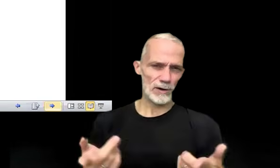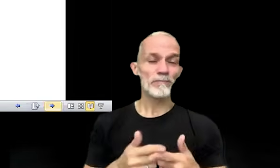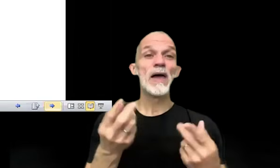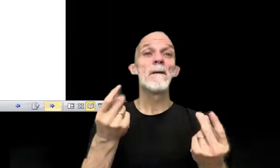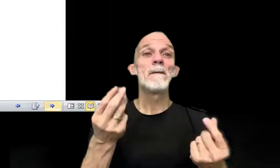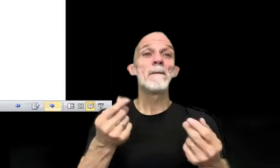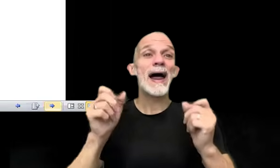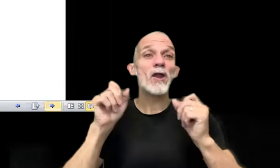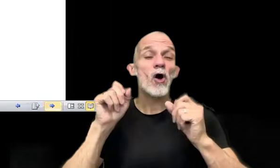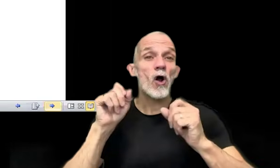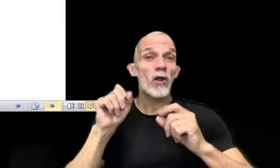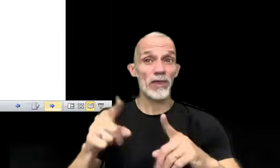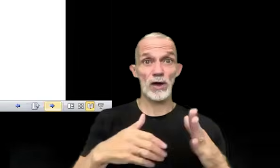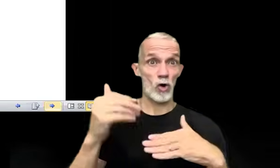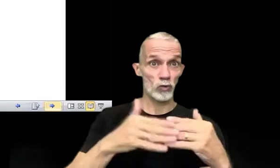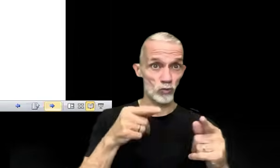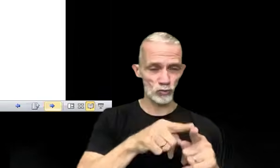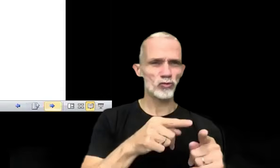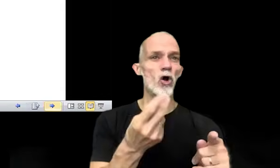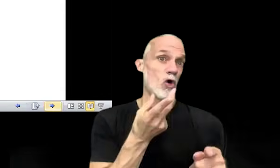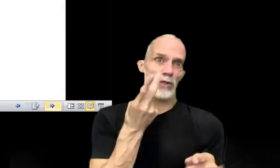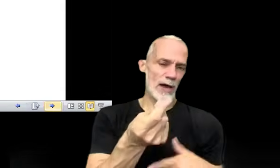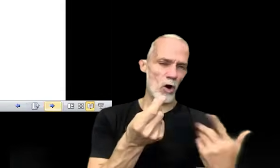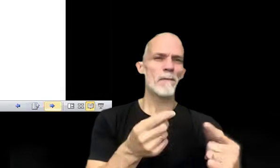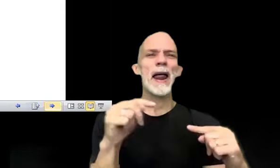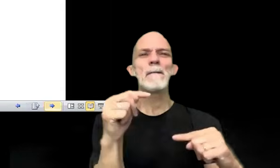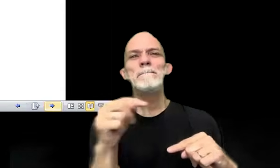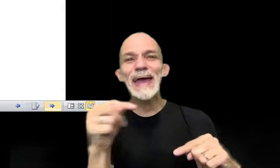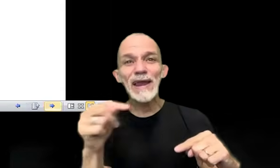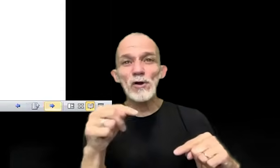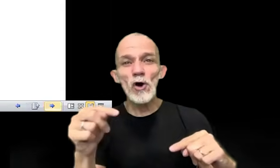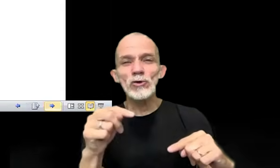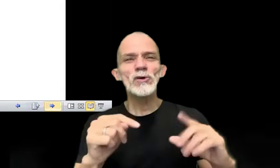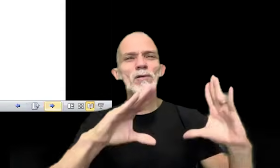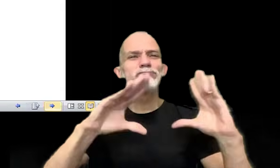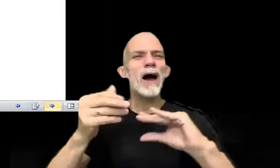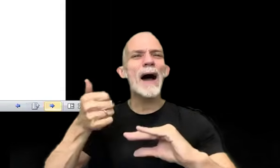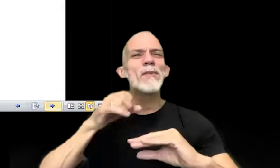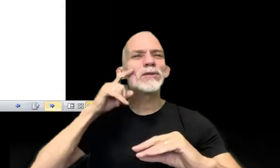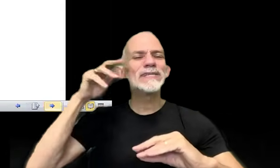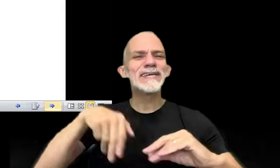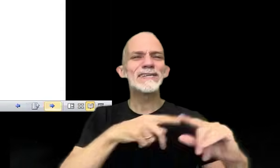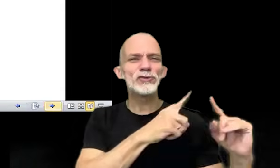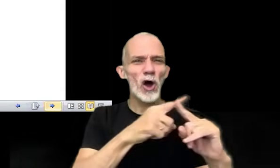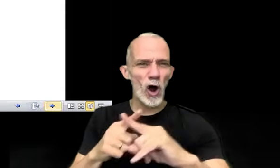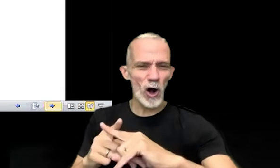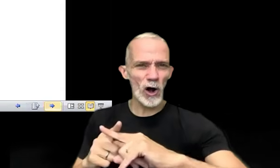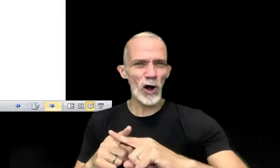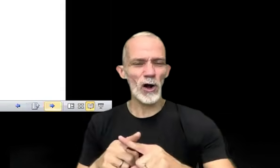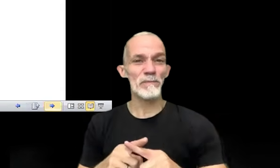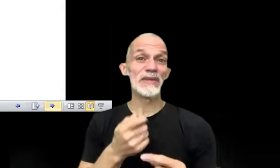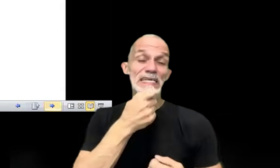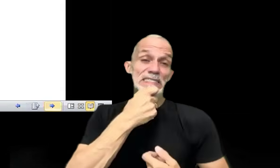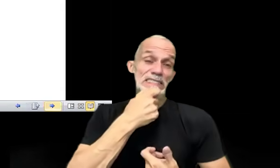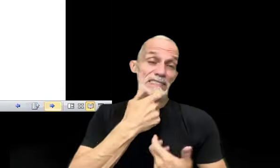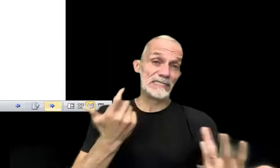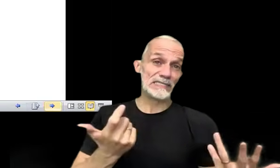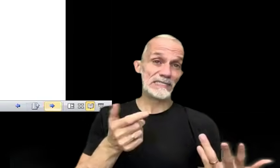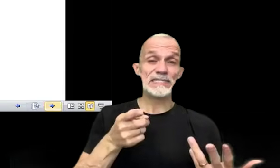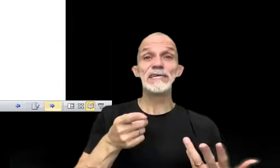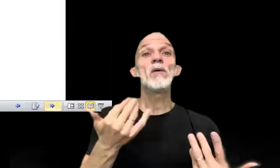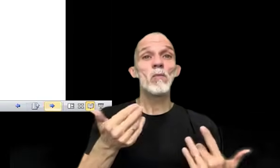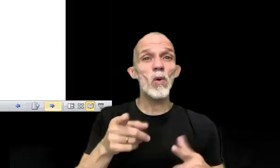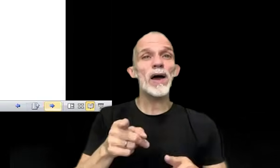ser al valor de costo de construcción, de adquisición, menos su amortización acumulada. Si